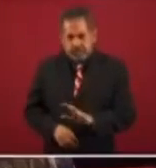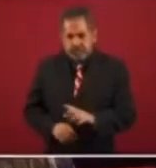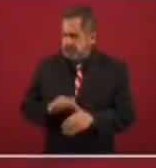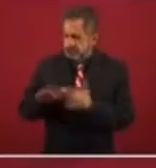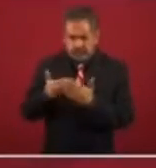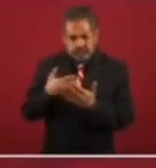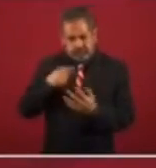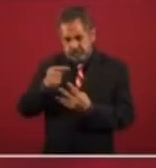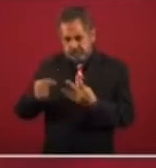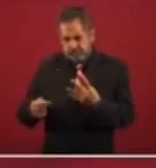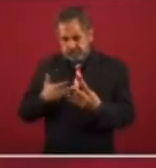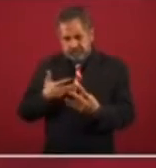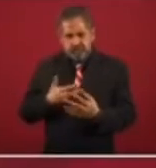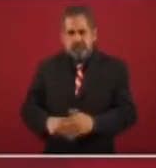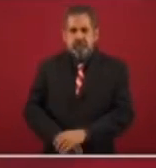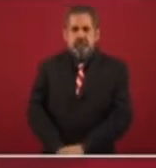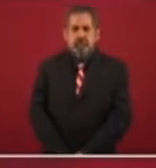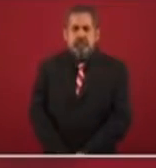todo.